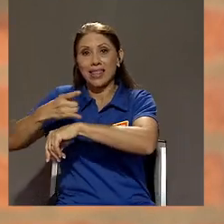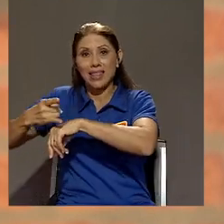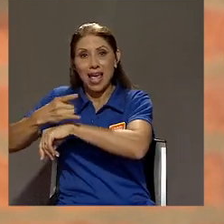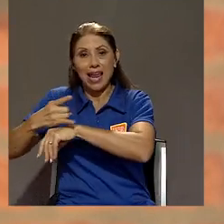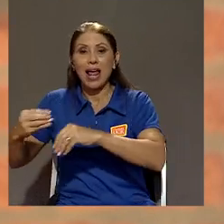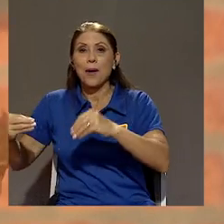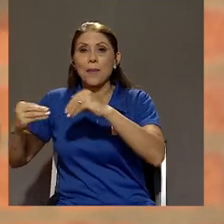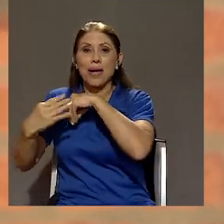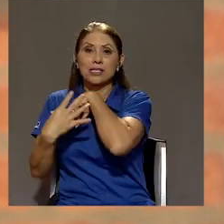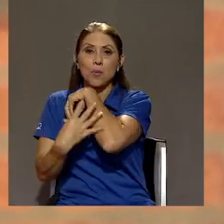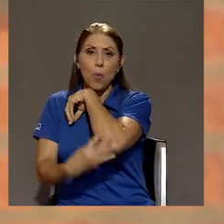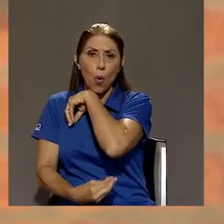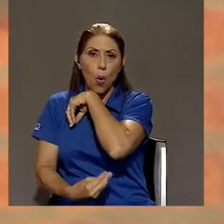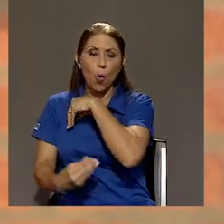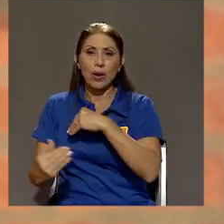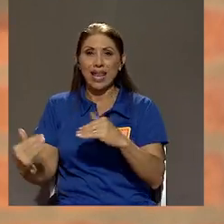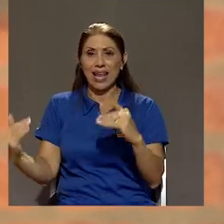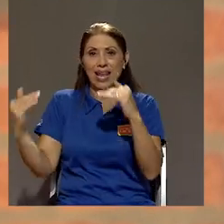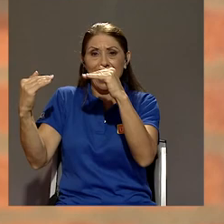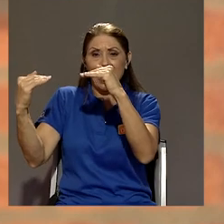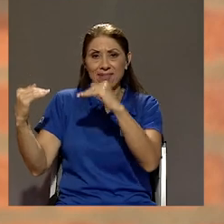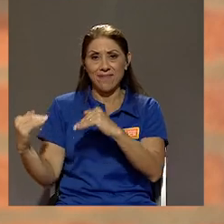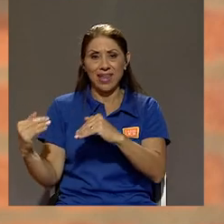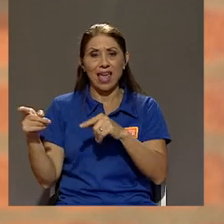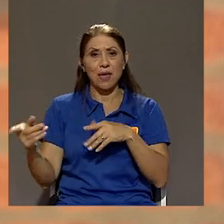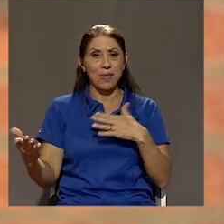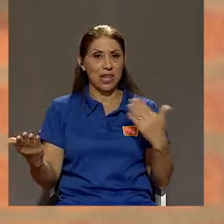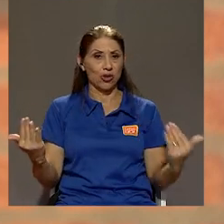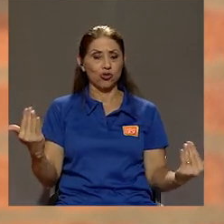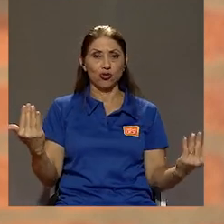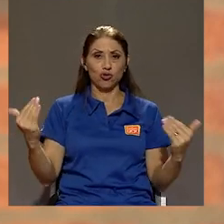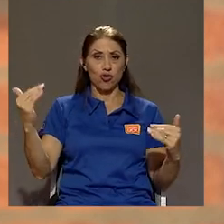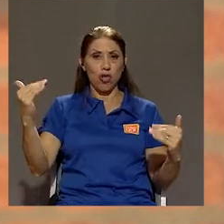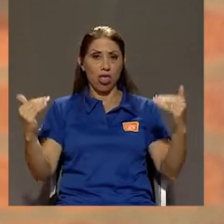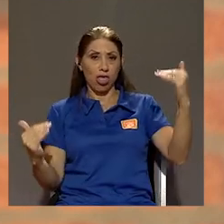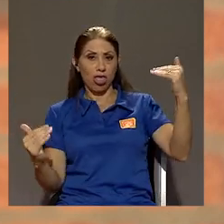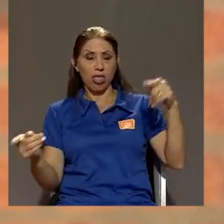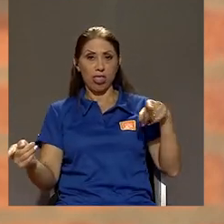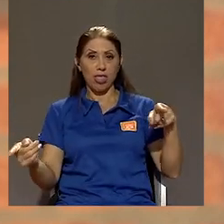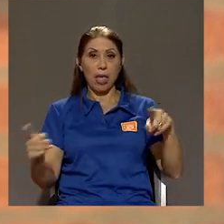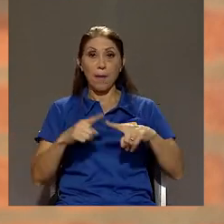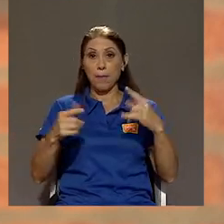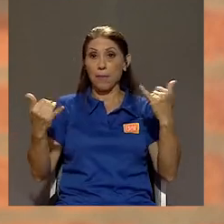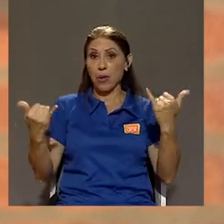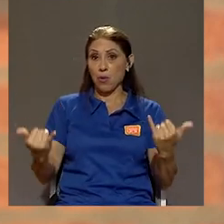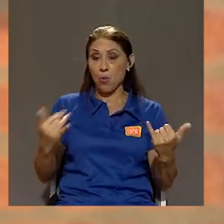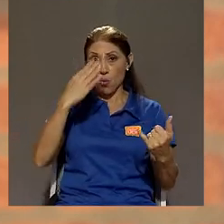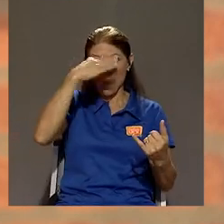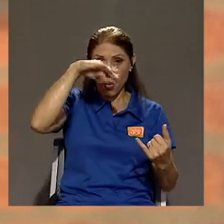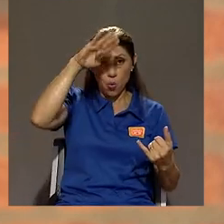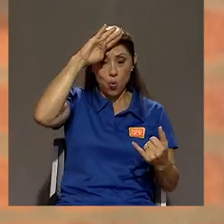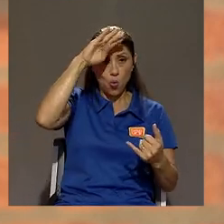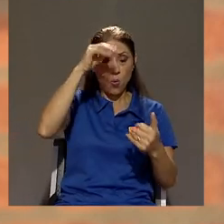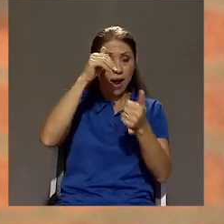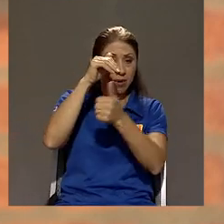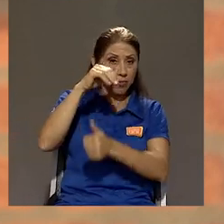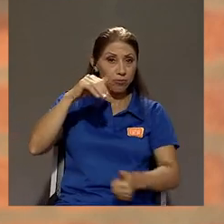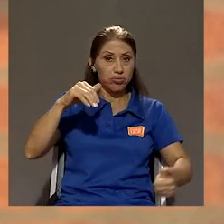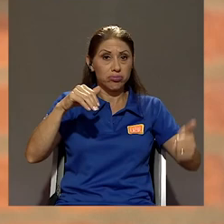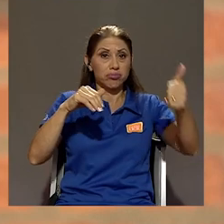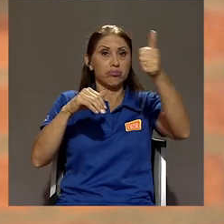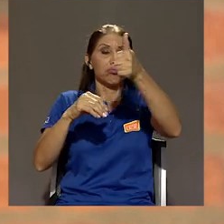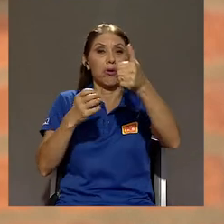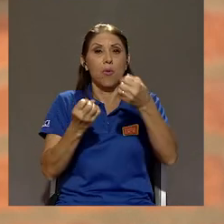mucho más pobre y menos calificada. Pero bueno, sin lugar a dudas, el que Cuba se haya colocado a la cabeza de América Latina en